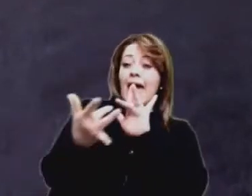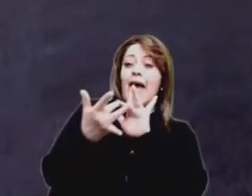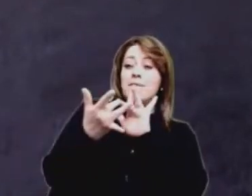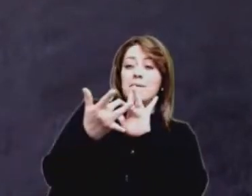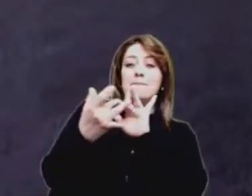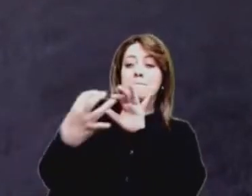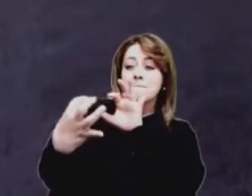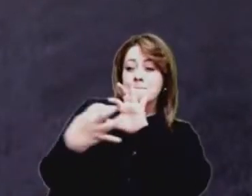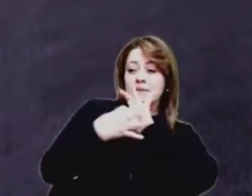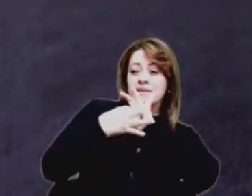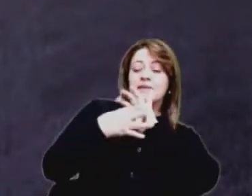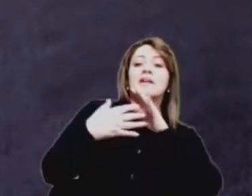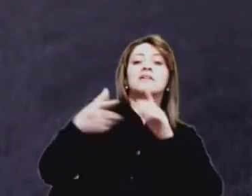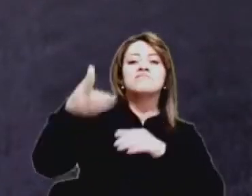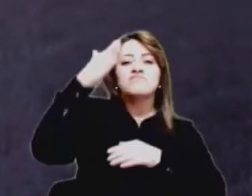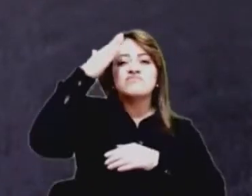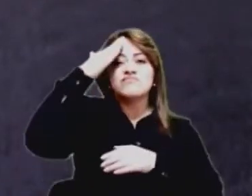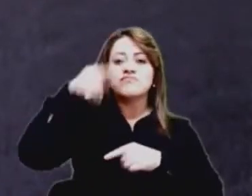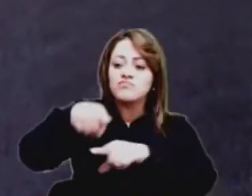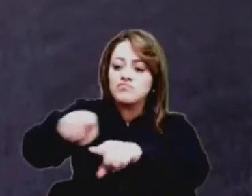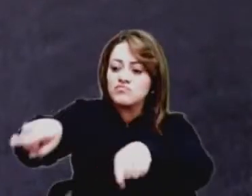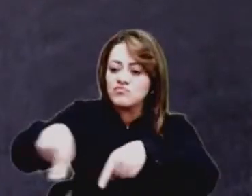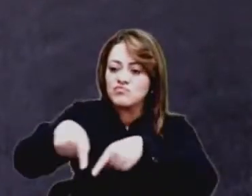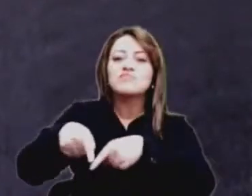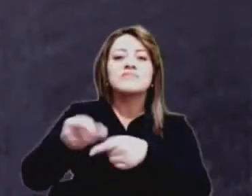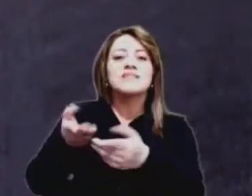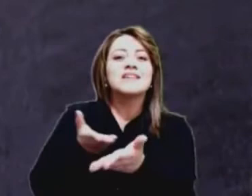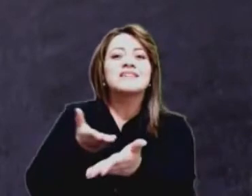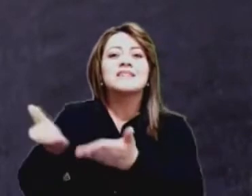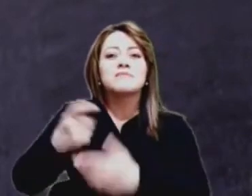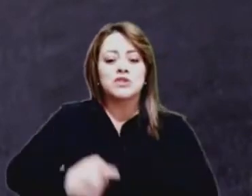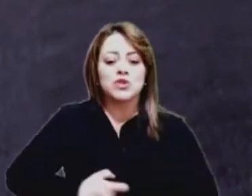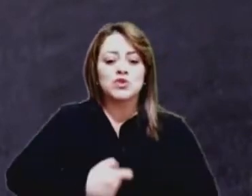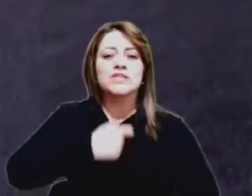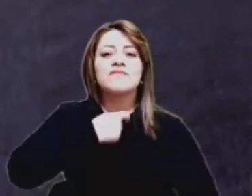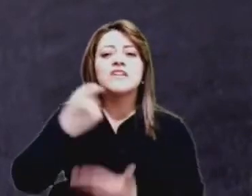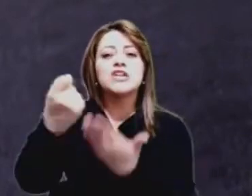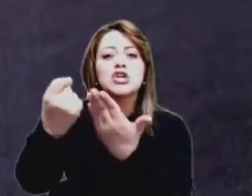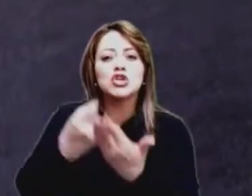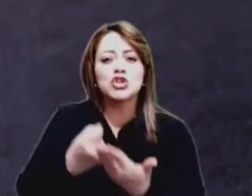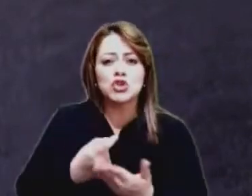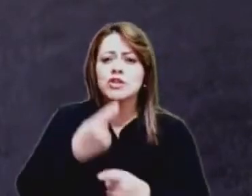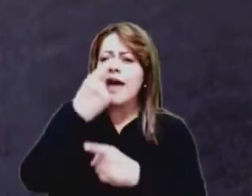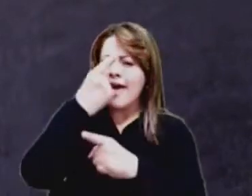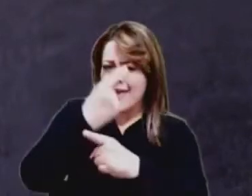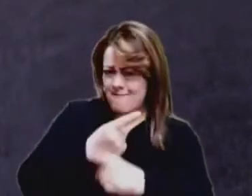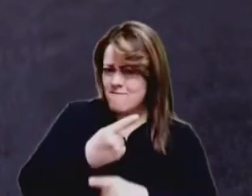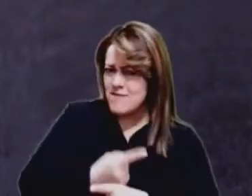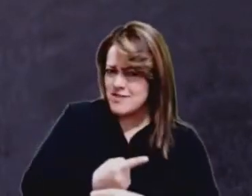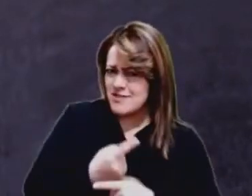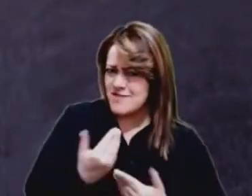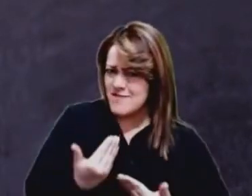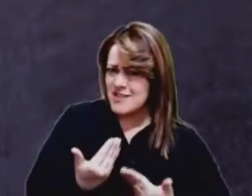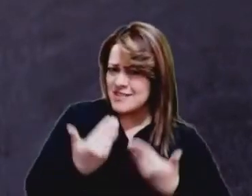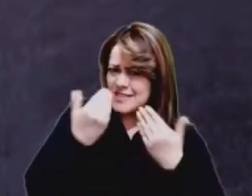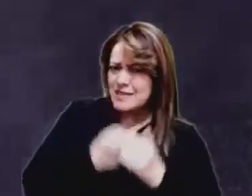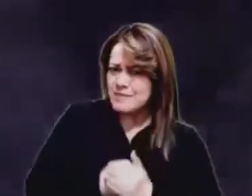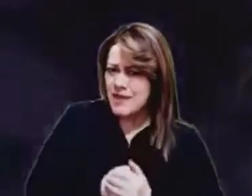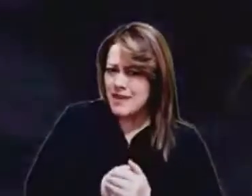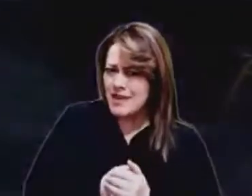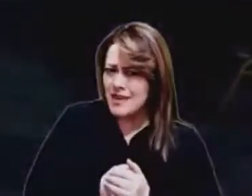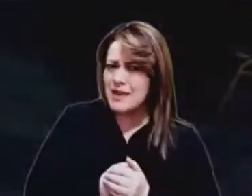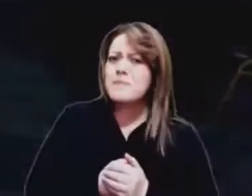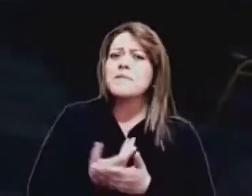de la sala de consulta y servicio civil es efectiva para reducir los niveles de litigiosidad entre las